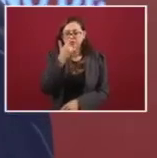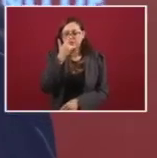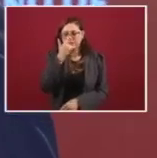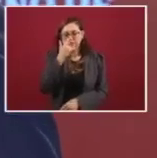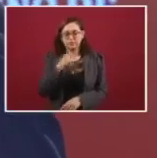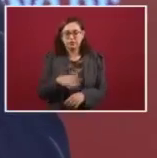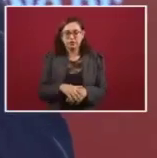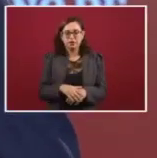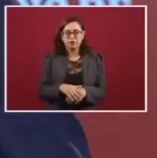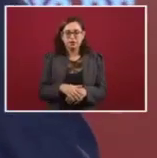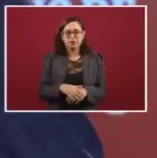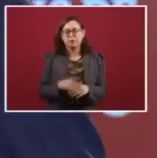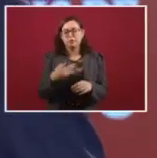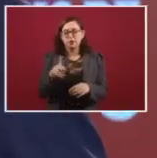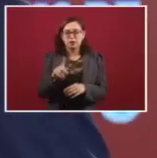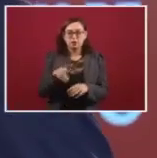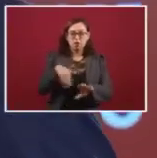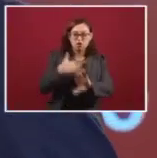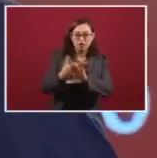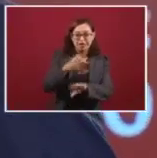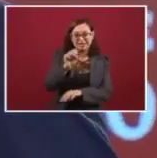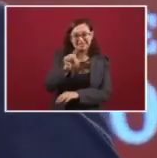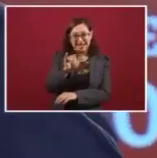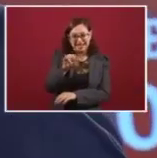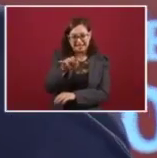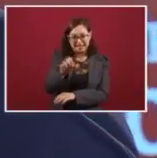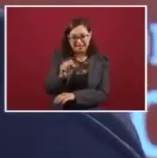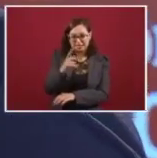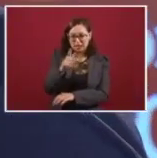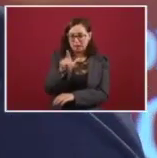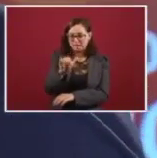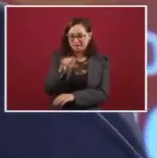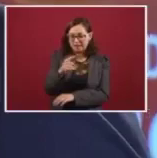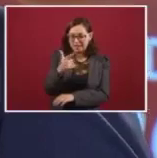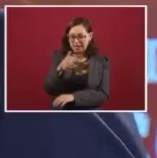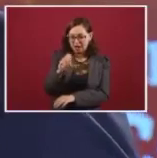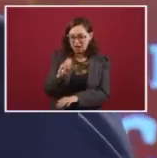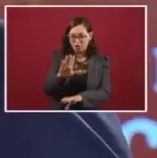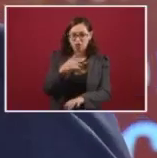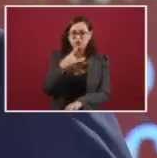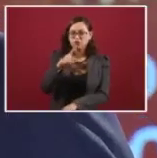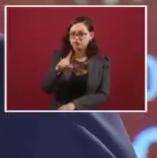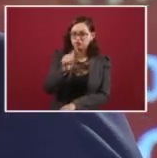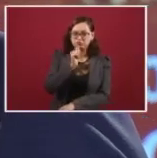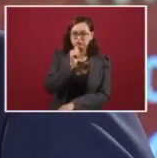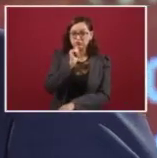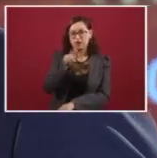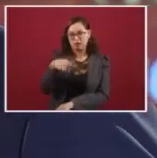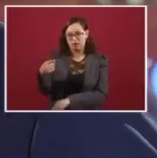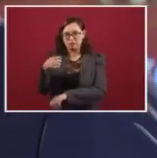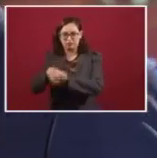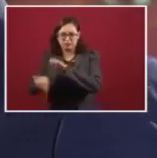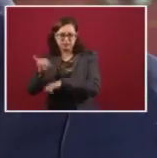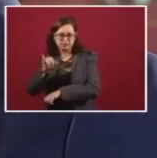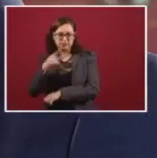en contra de Salinas Pliego, pero sí había, sí, sí existe pues la